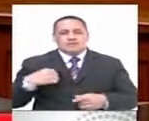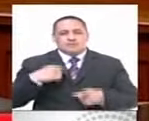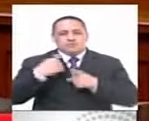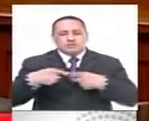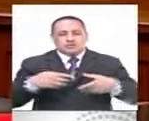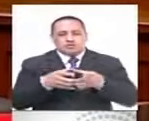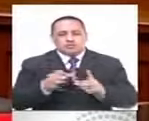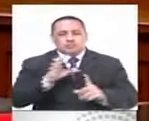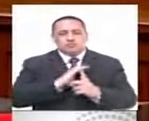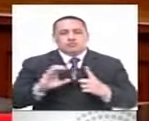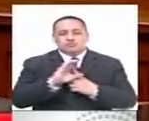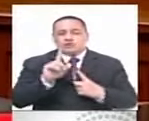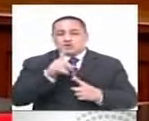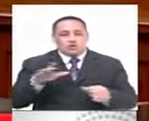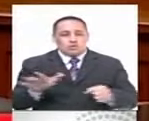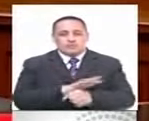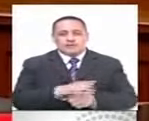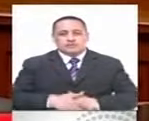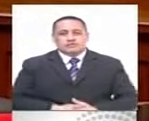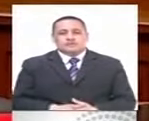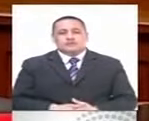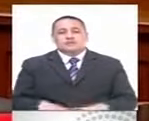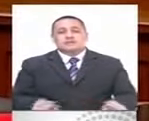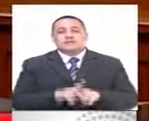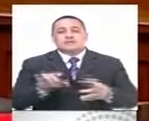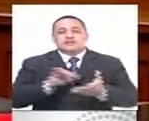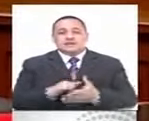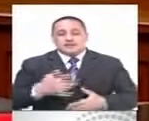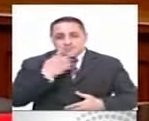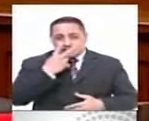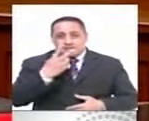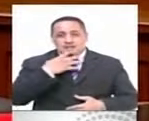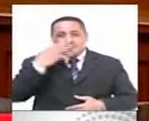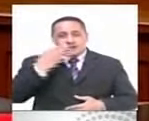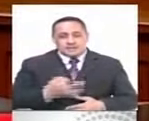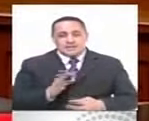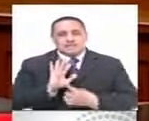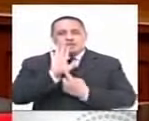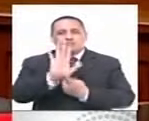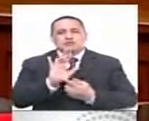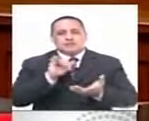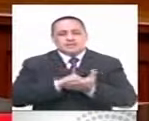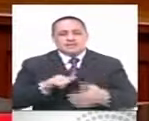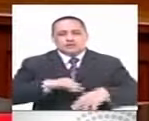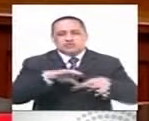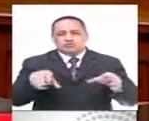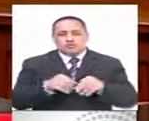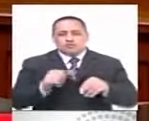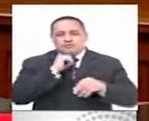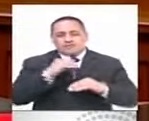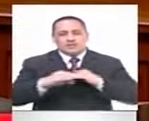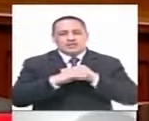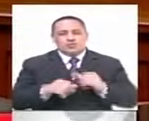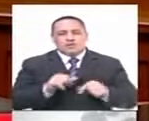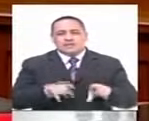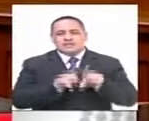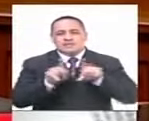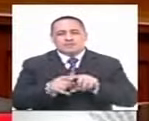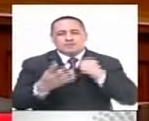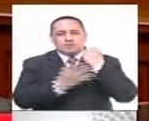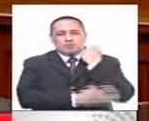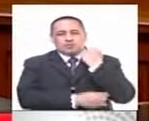diferentes culturas no es suficiente. Cuando la realidad nos demuestra que las brechas de desigualdad, pobreza y